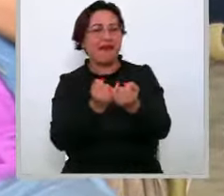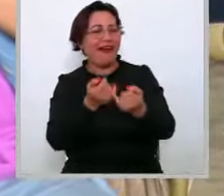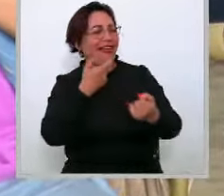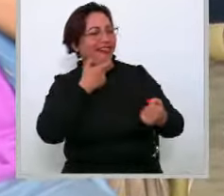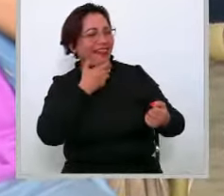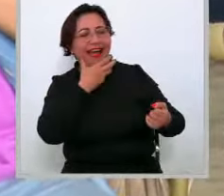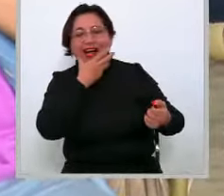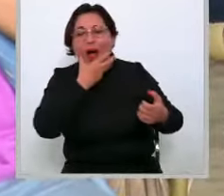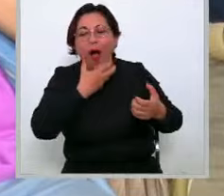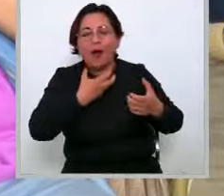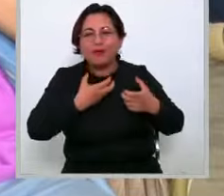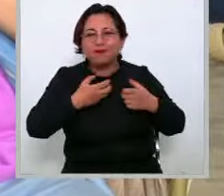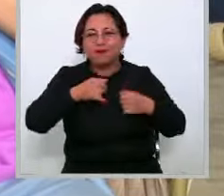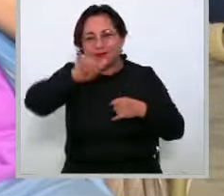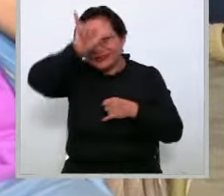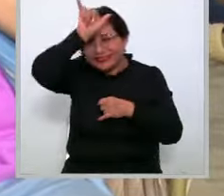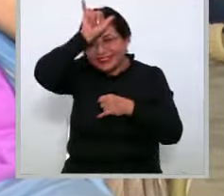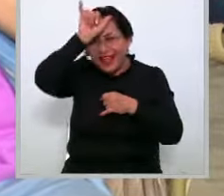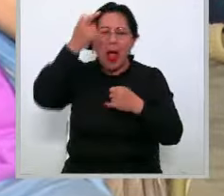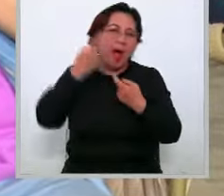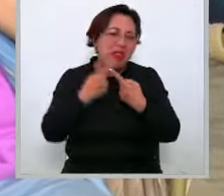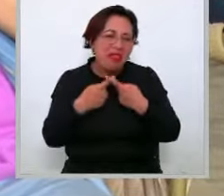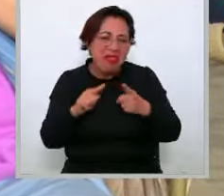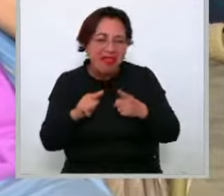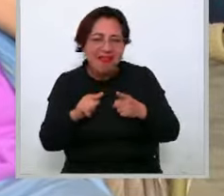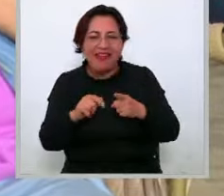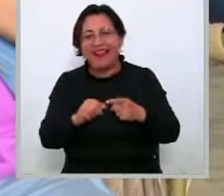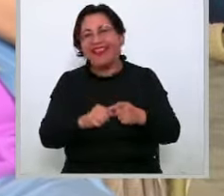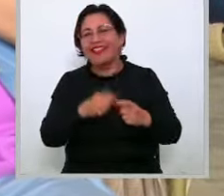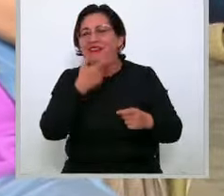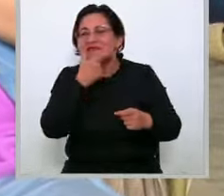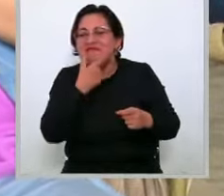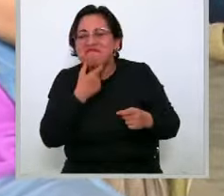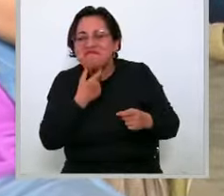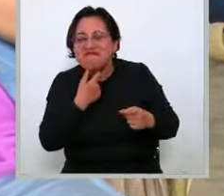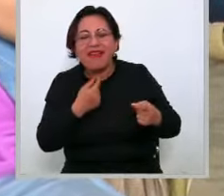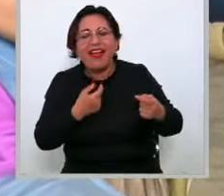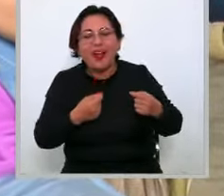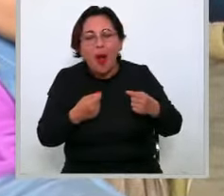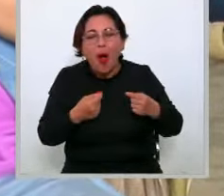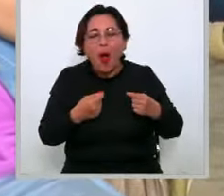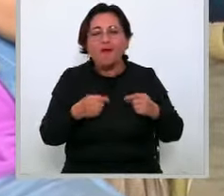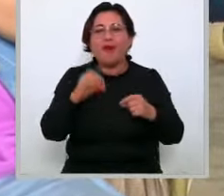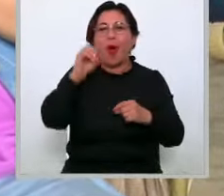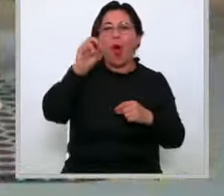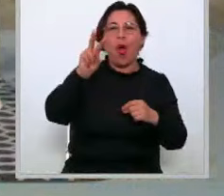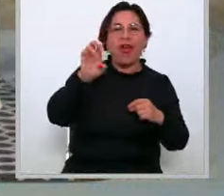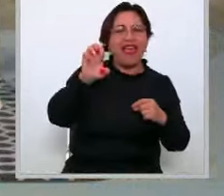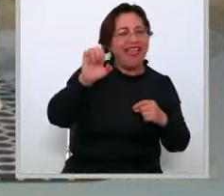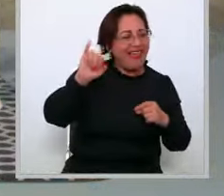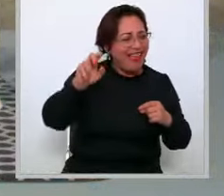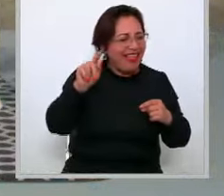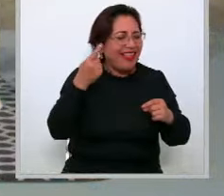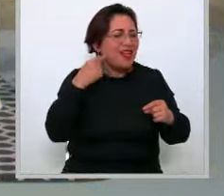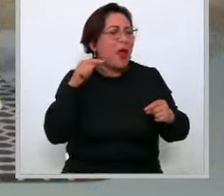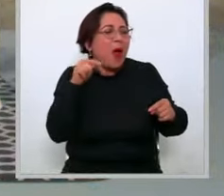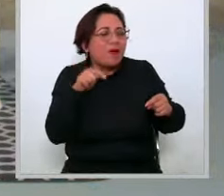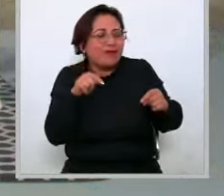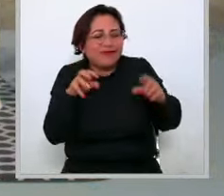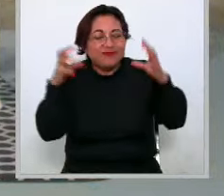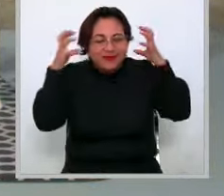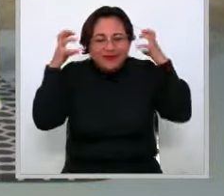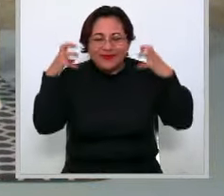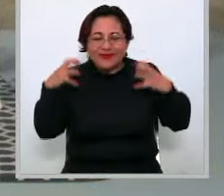es? De uno que se llama B. Ajá. Soy la ovejita. ¡Órale! ¿Y qué hace la